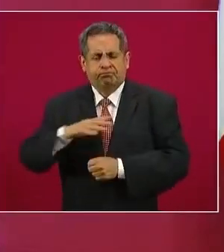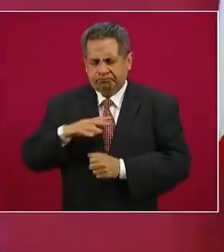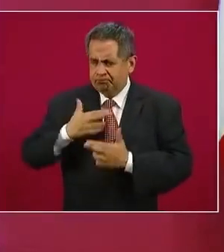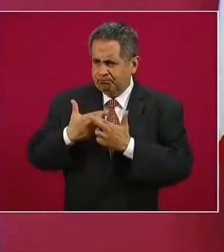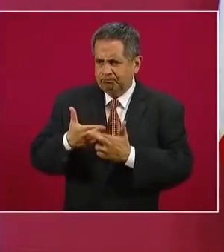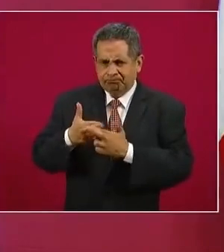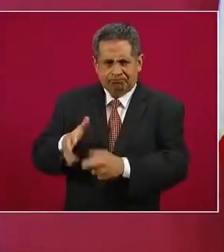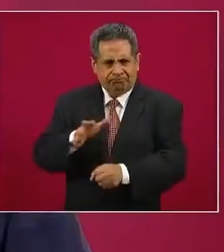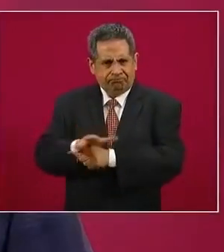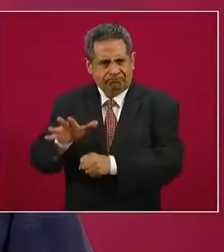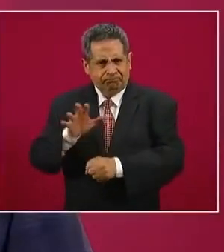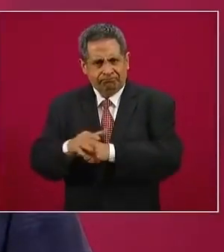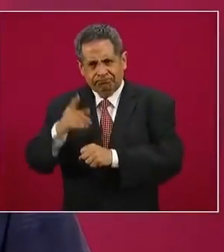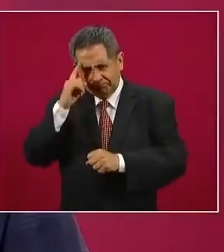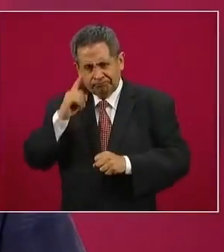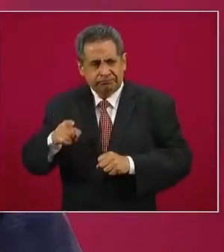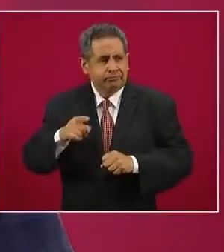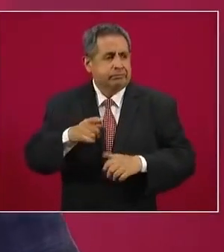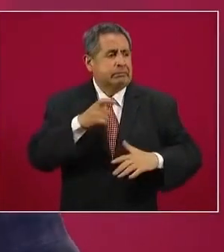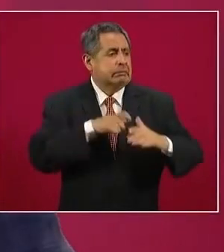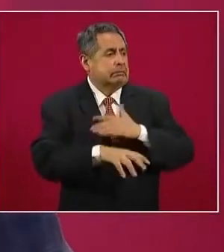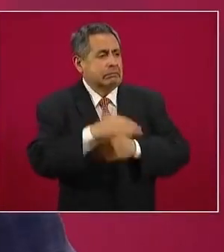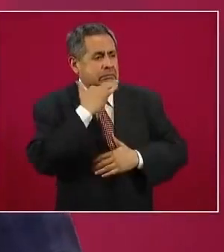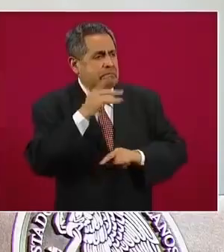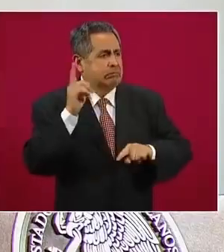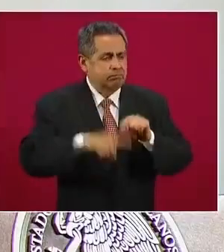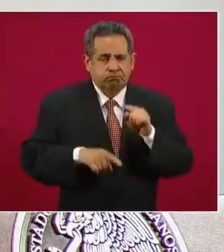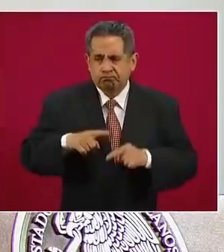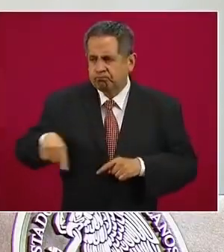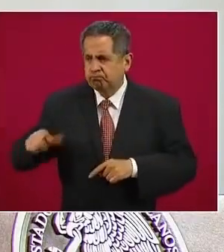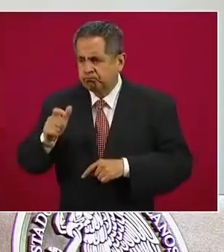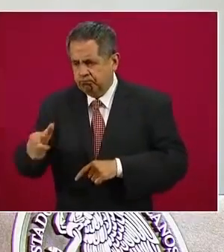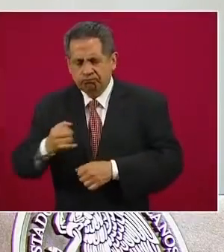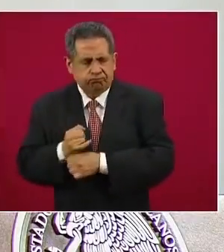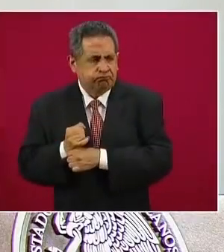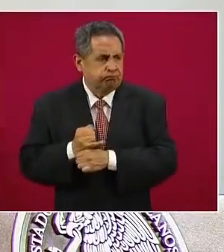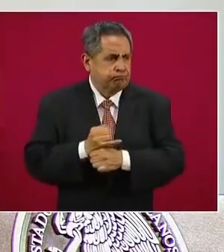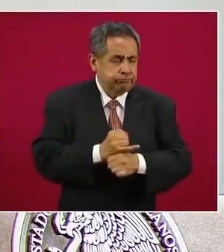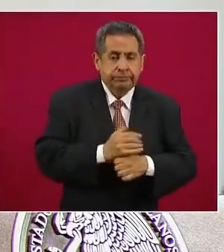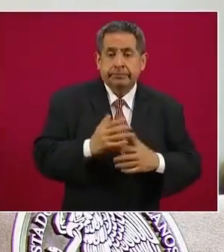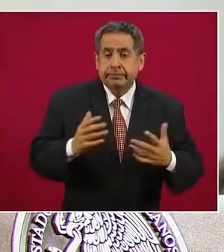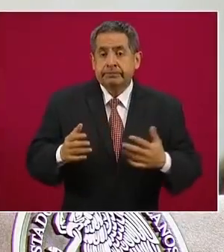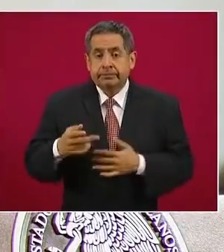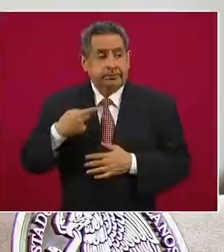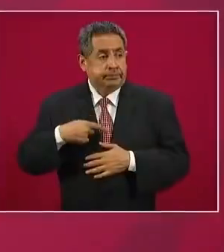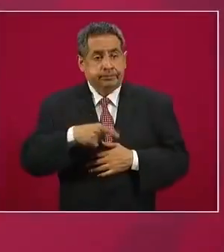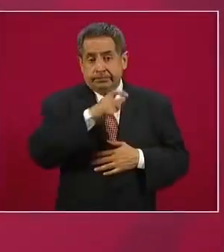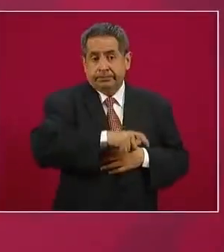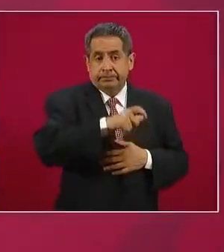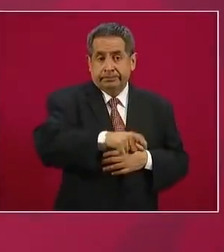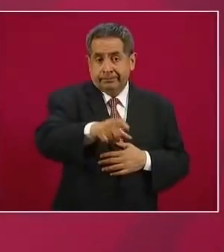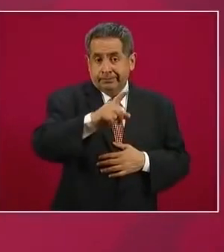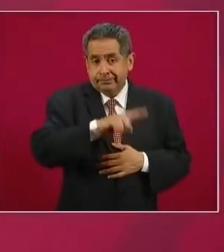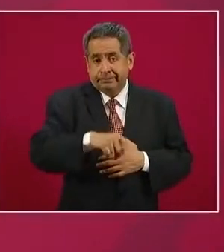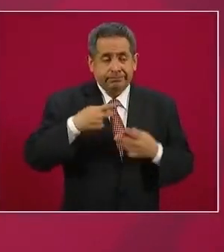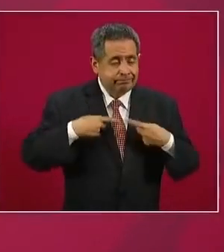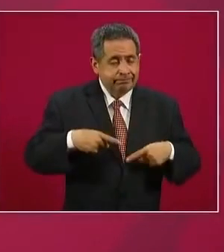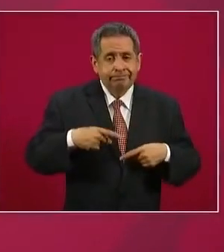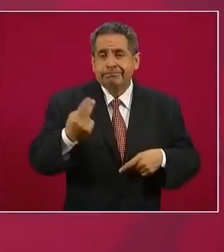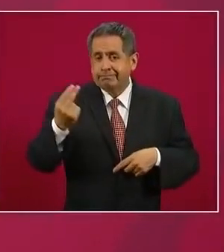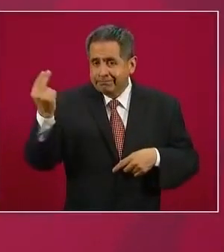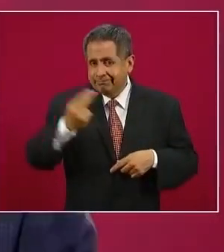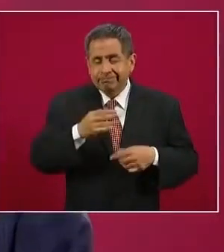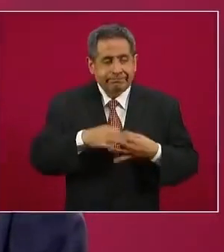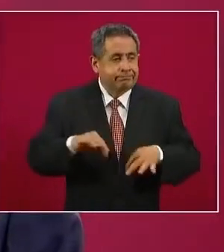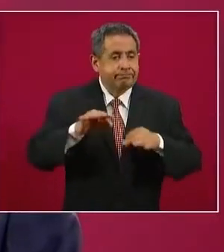electoral por supuesto si la fiscalía general de la república el ine o el poder legislativo solicitan información